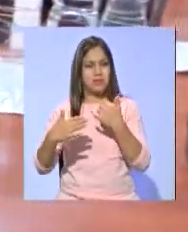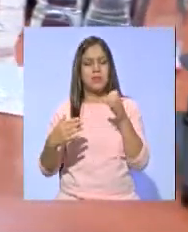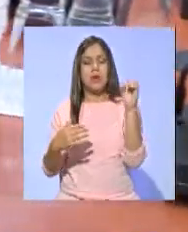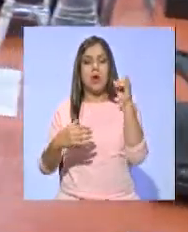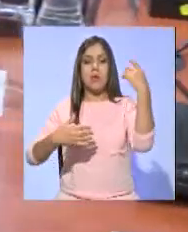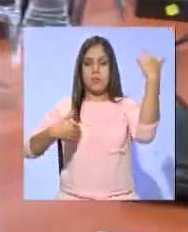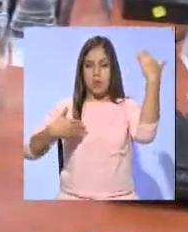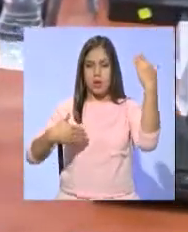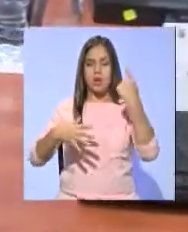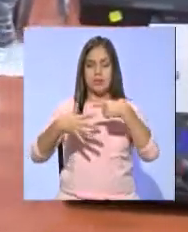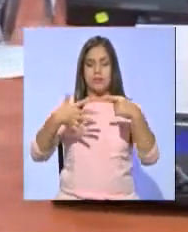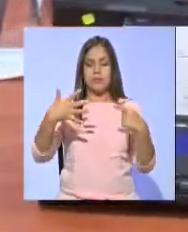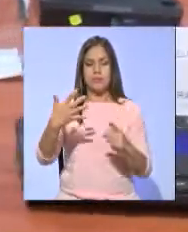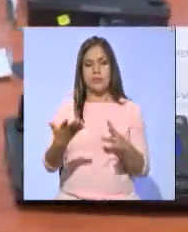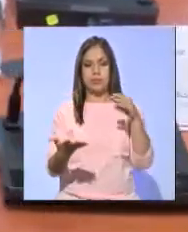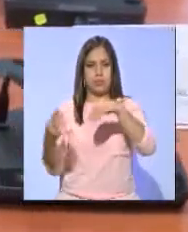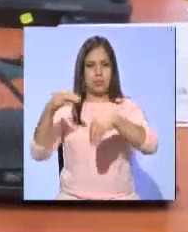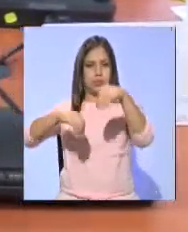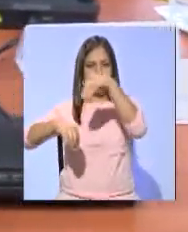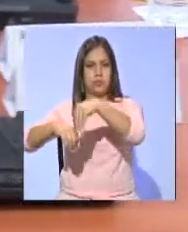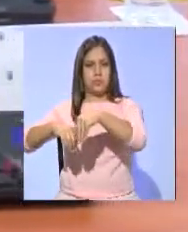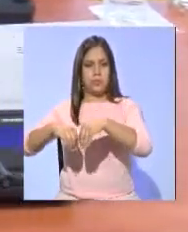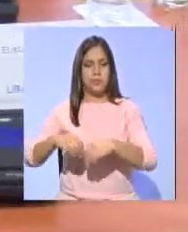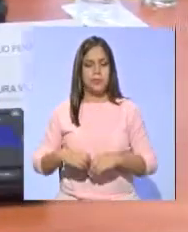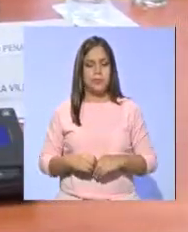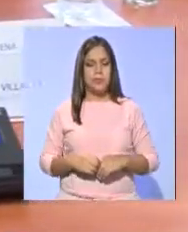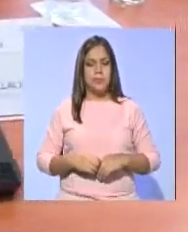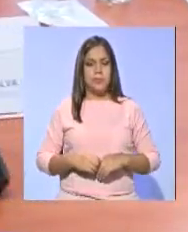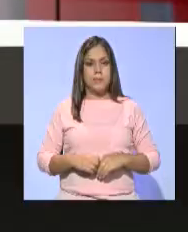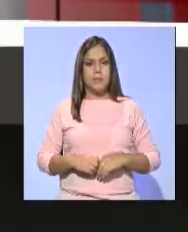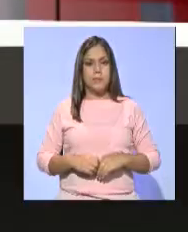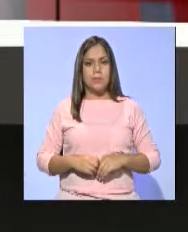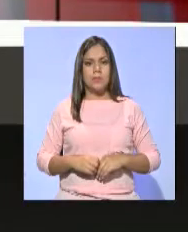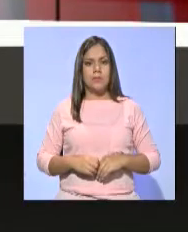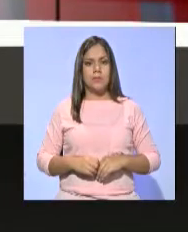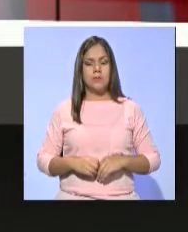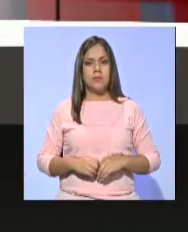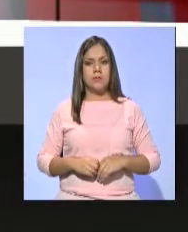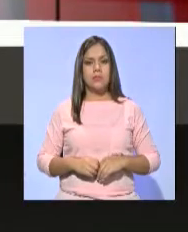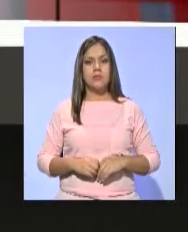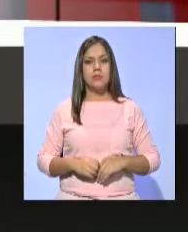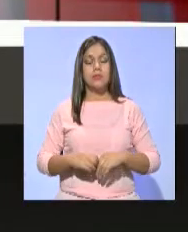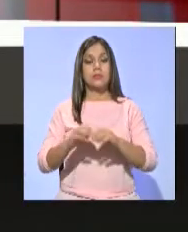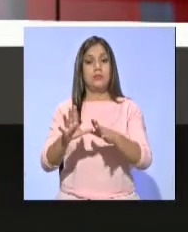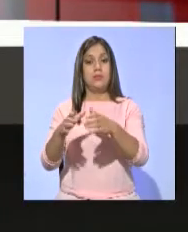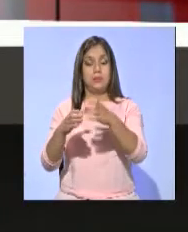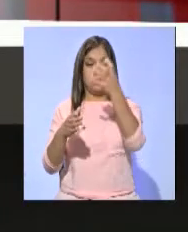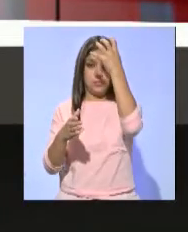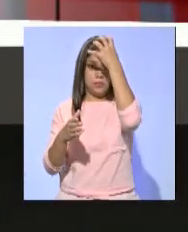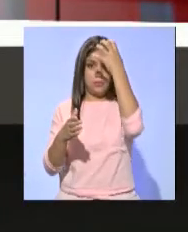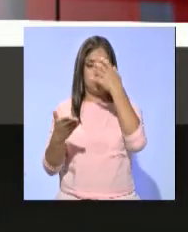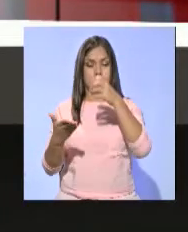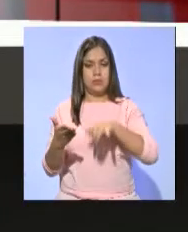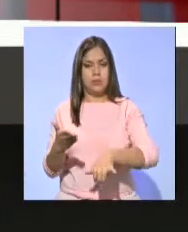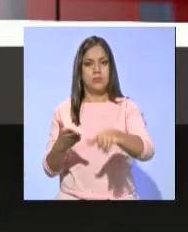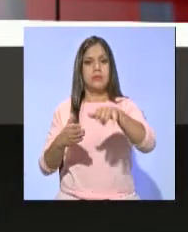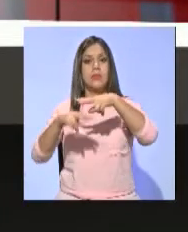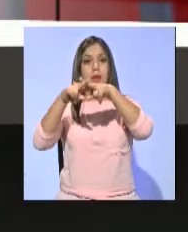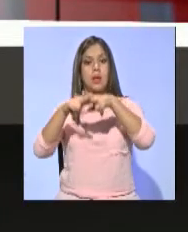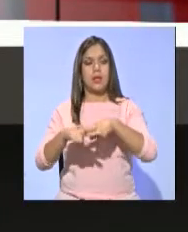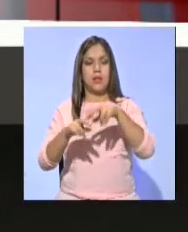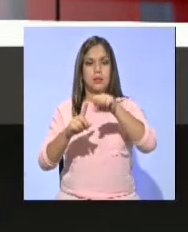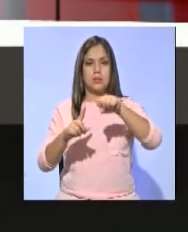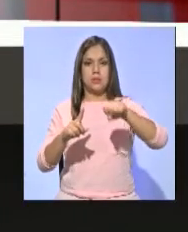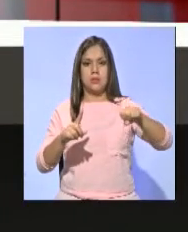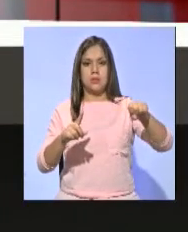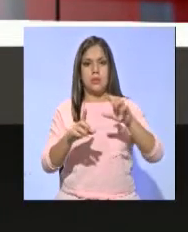entre otros. Mariela Logroño, TVL Noticias. En la Comisión de Educación continúa el análisis del sistema